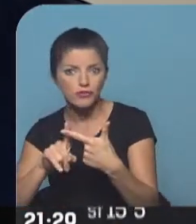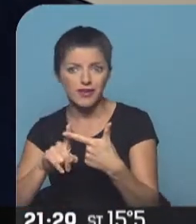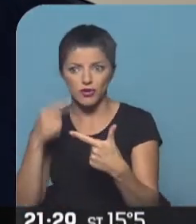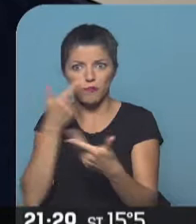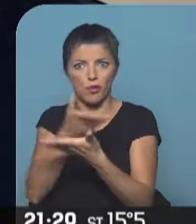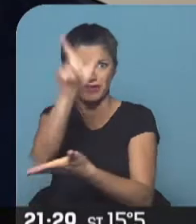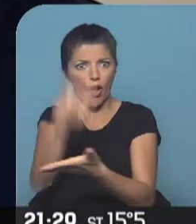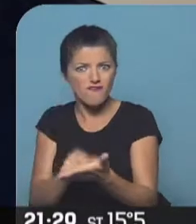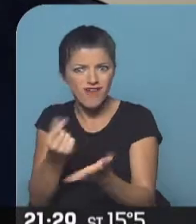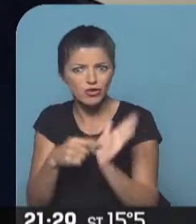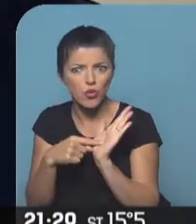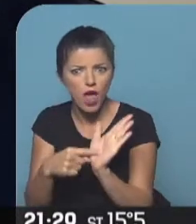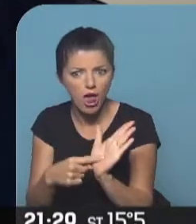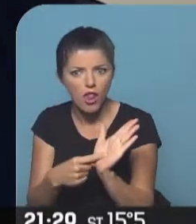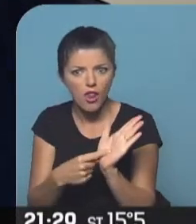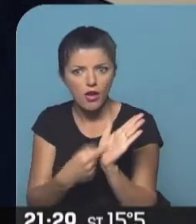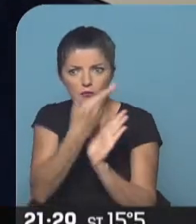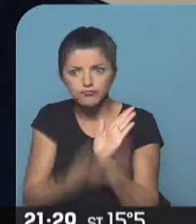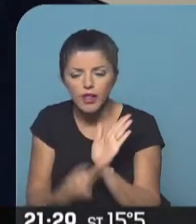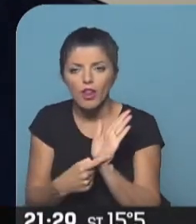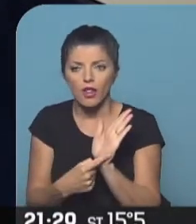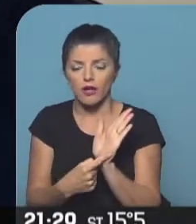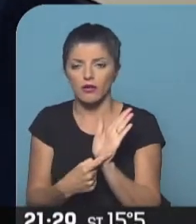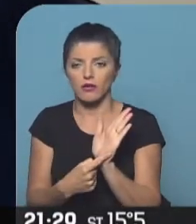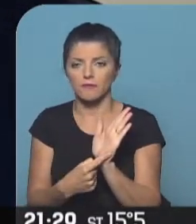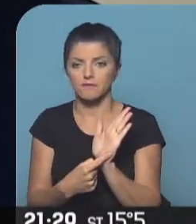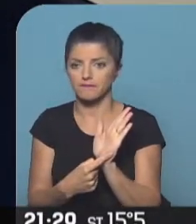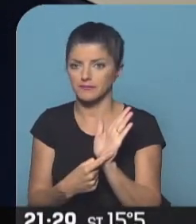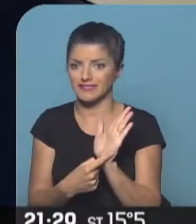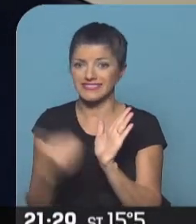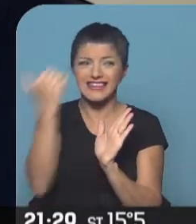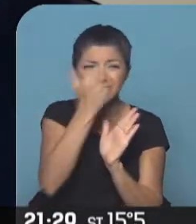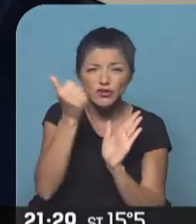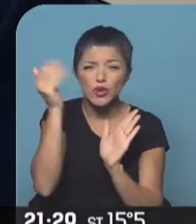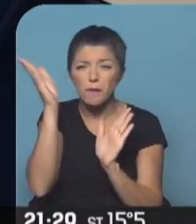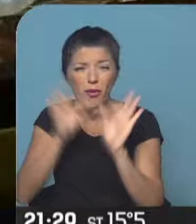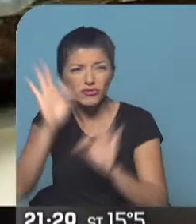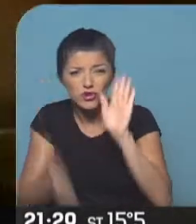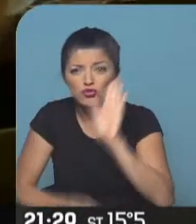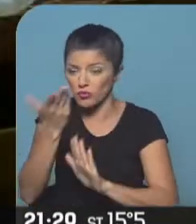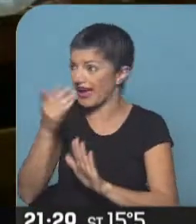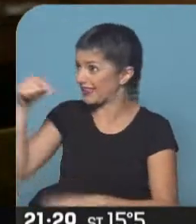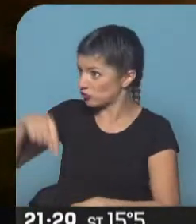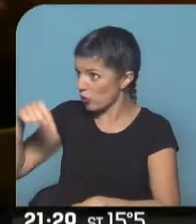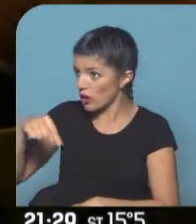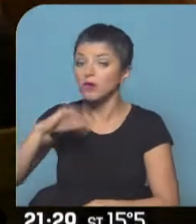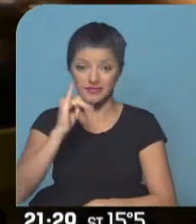facturas de energía y han llegado a un 600% de aumento. ¿En el sur? En el